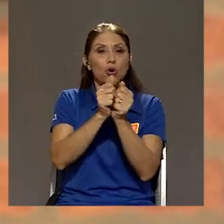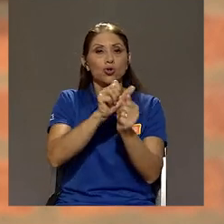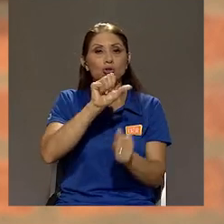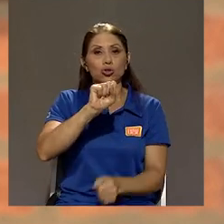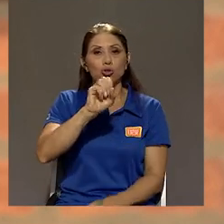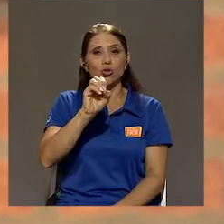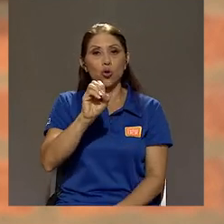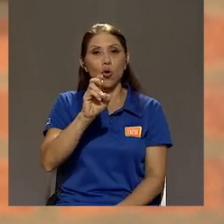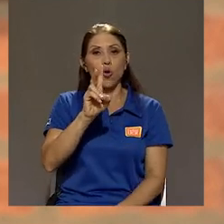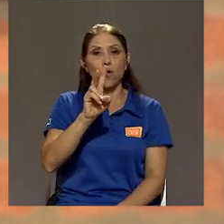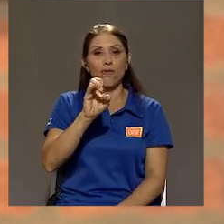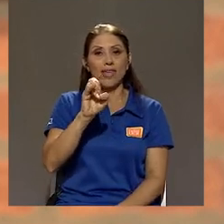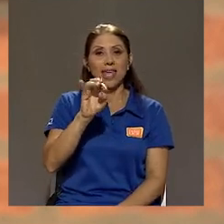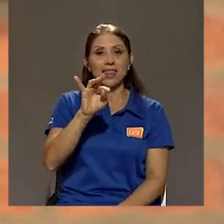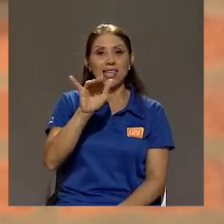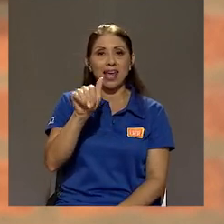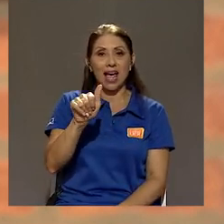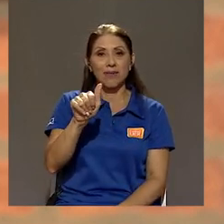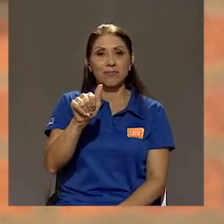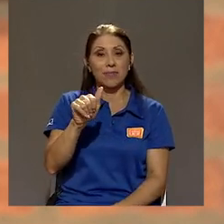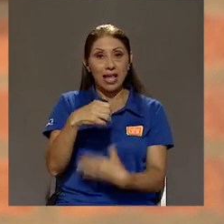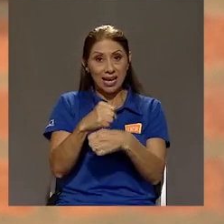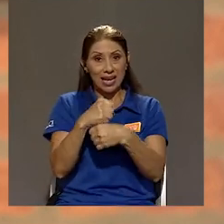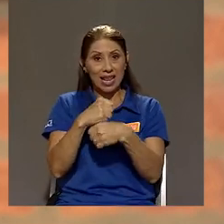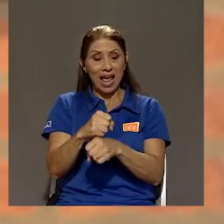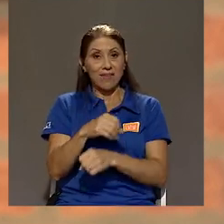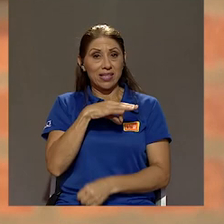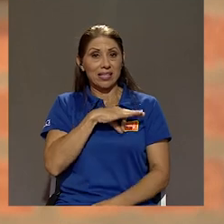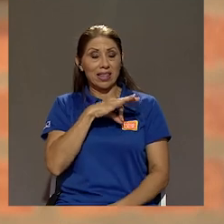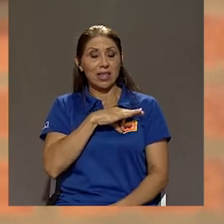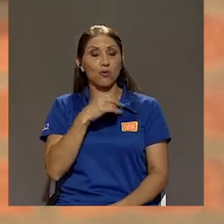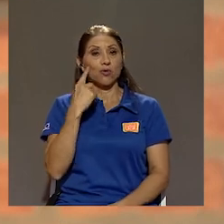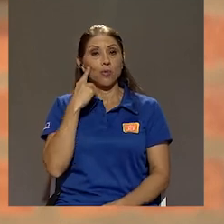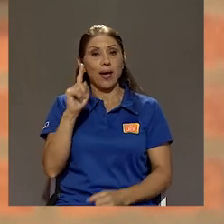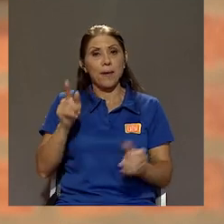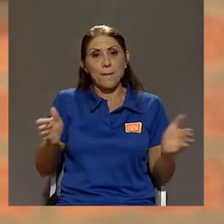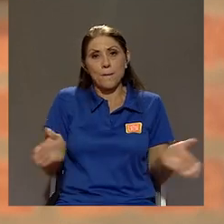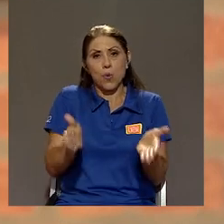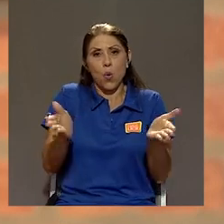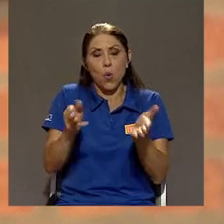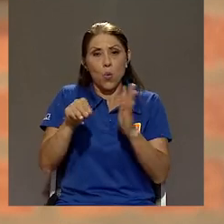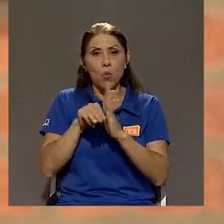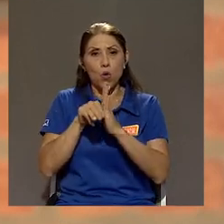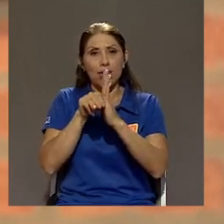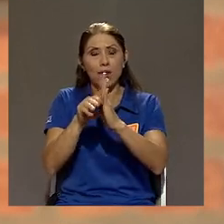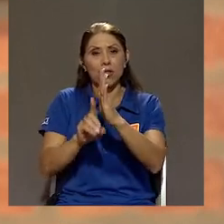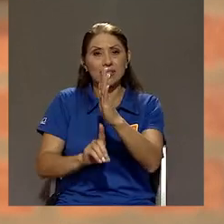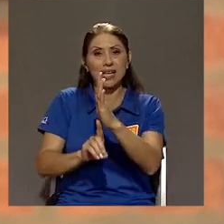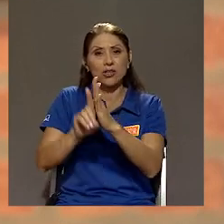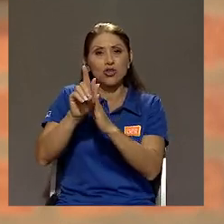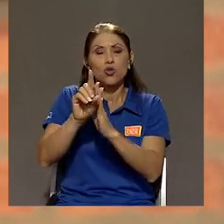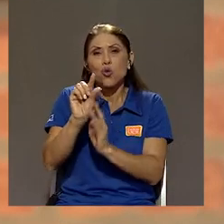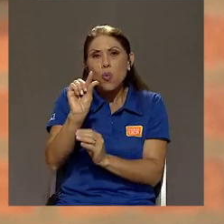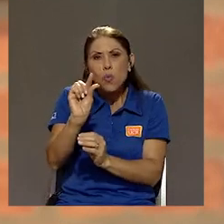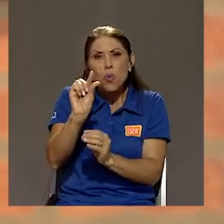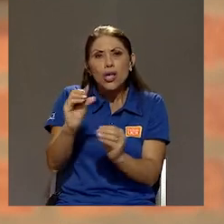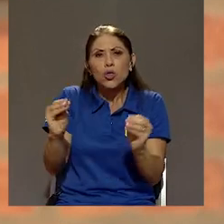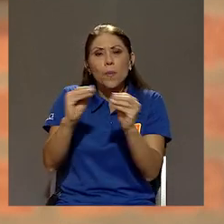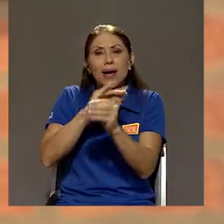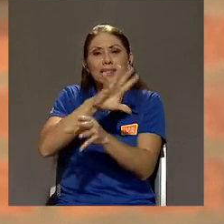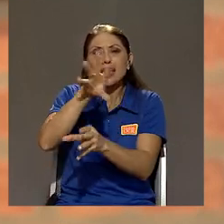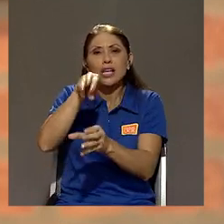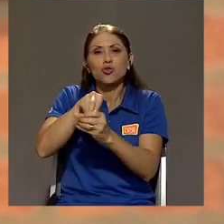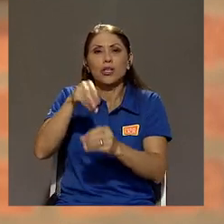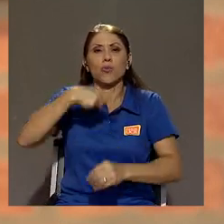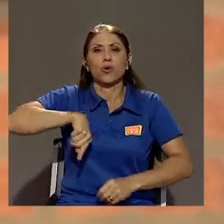de alguna manera, creaba incentivos para propiciar un modelo de desarrollo un poquito más inclusivo